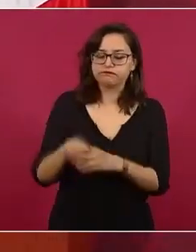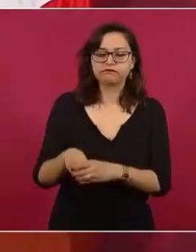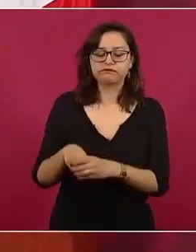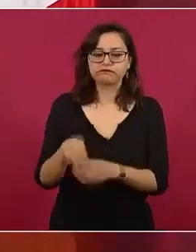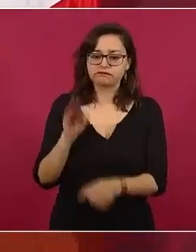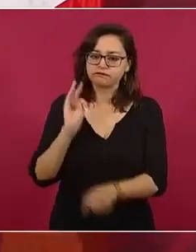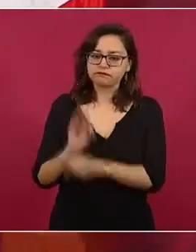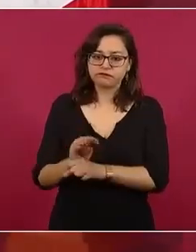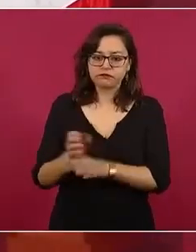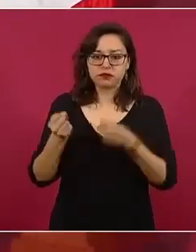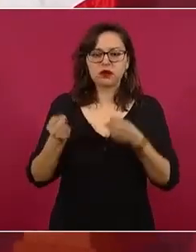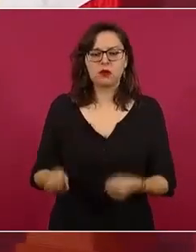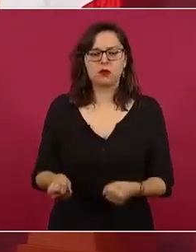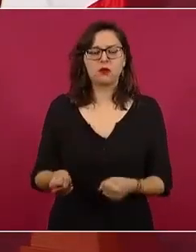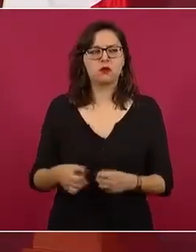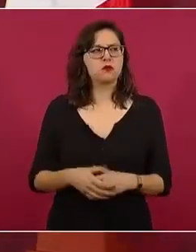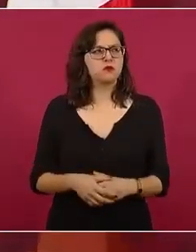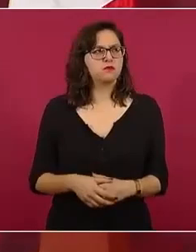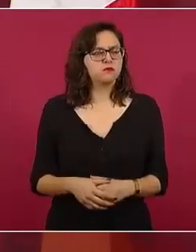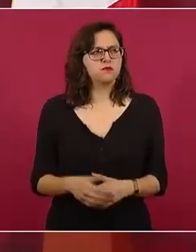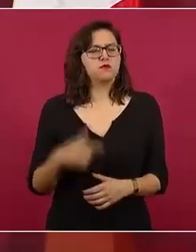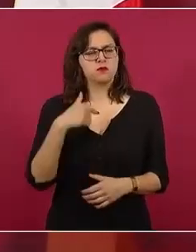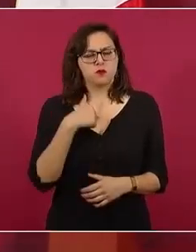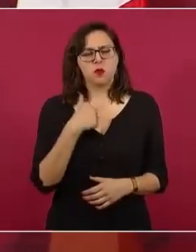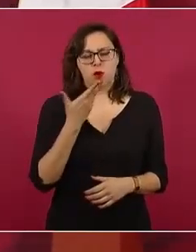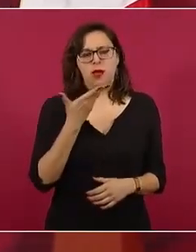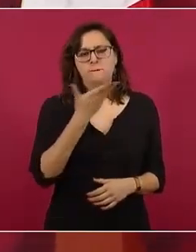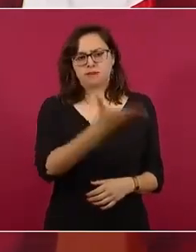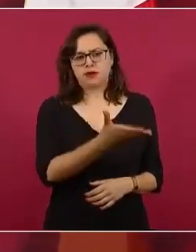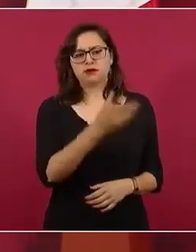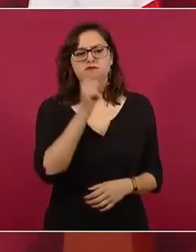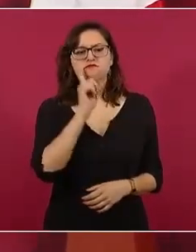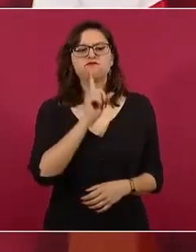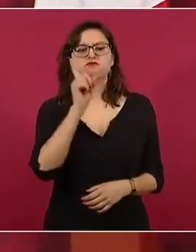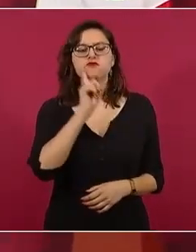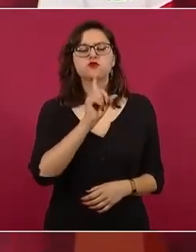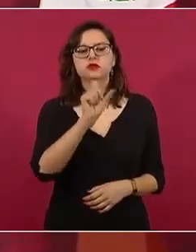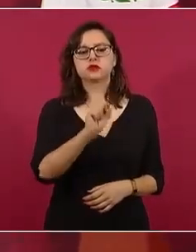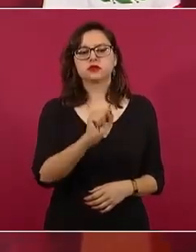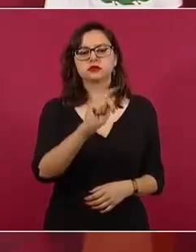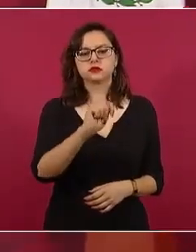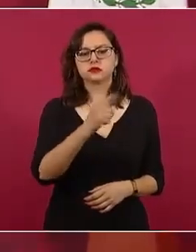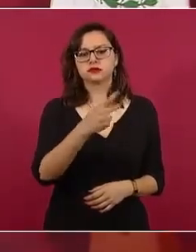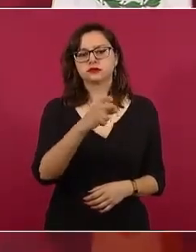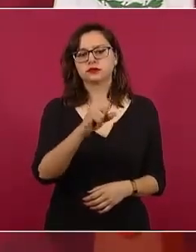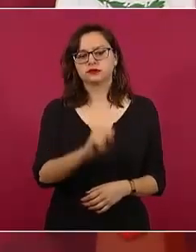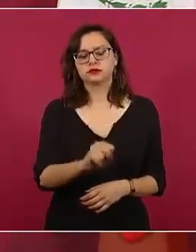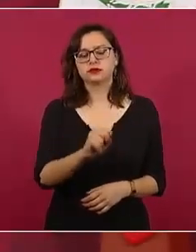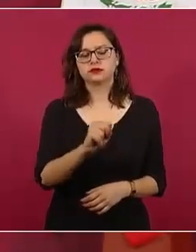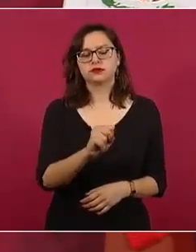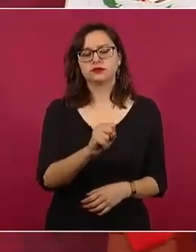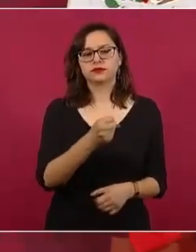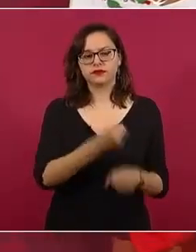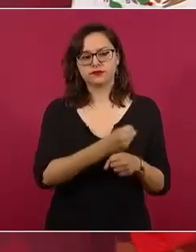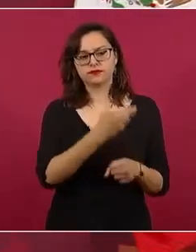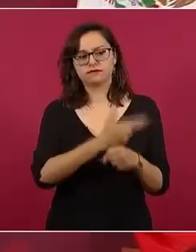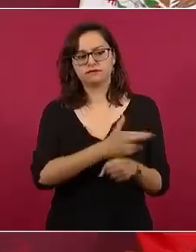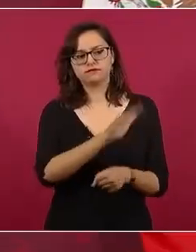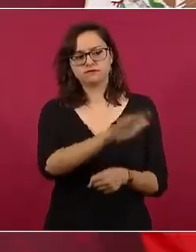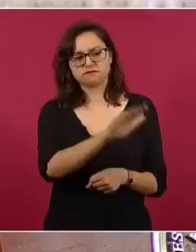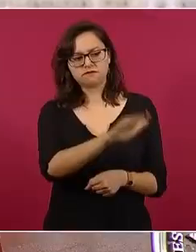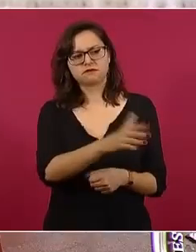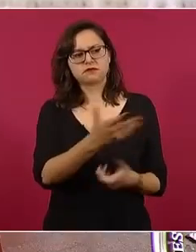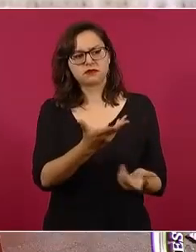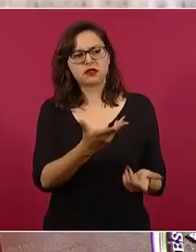Vamos a pedirle a la secretaria del Trabajo que informe